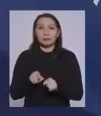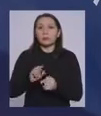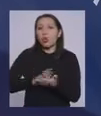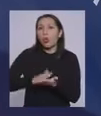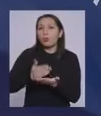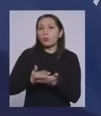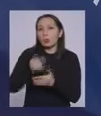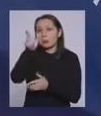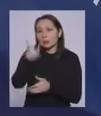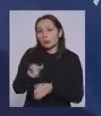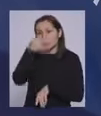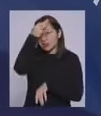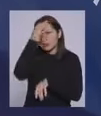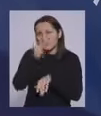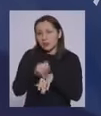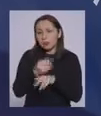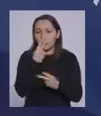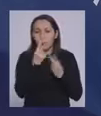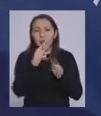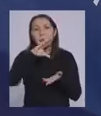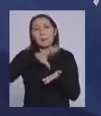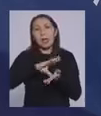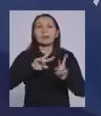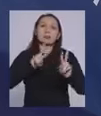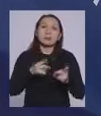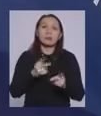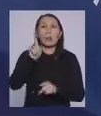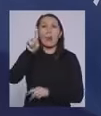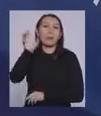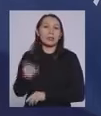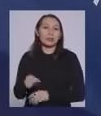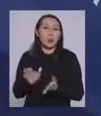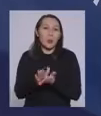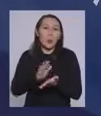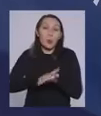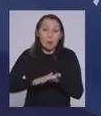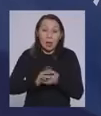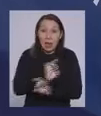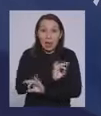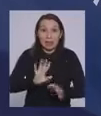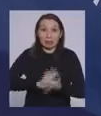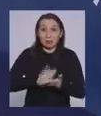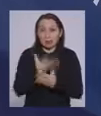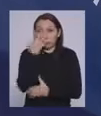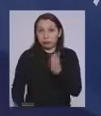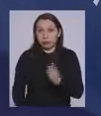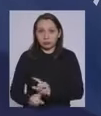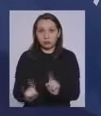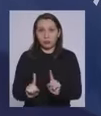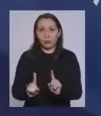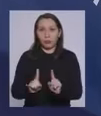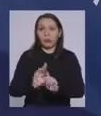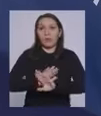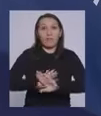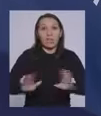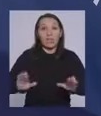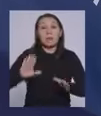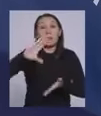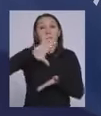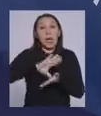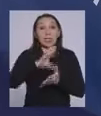evolución de un paciente, considerando que el país pudiese ser un paciente. Pero no está sano. No hemos dado de alta a este